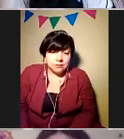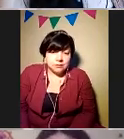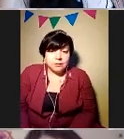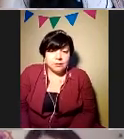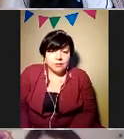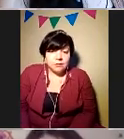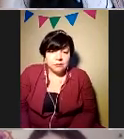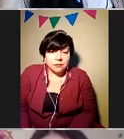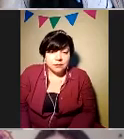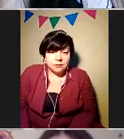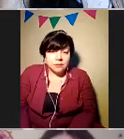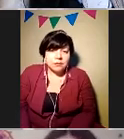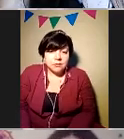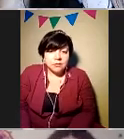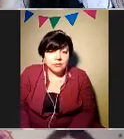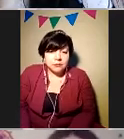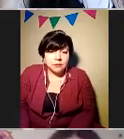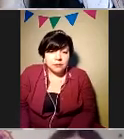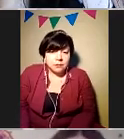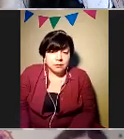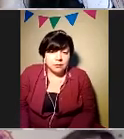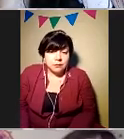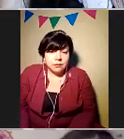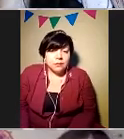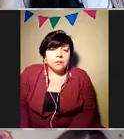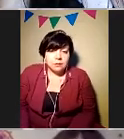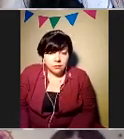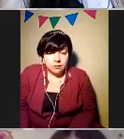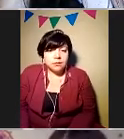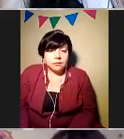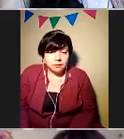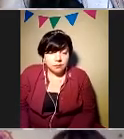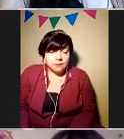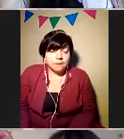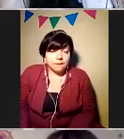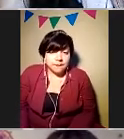reparan o te la prenda. Igual cada día hay más marcas que están haciendo esto.